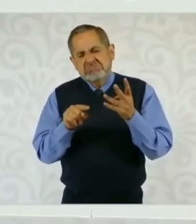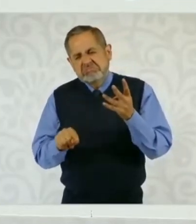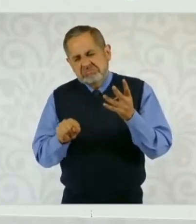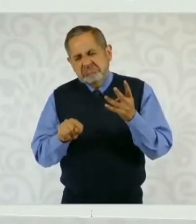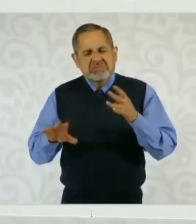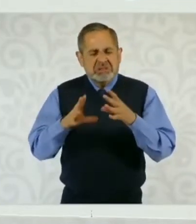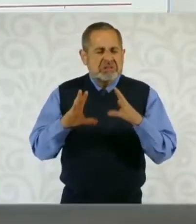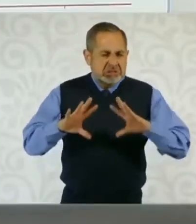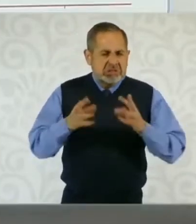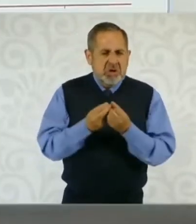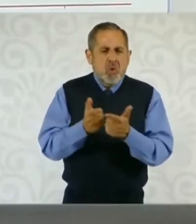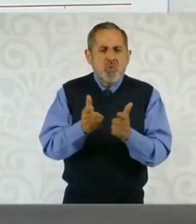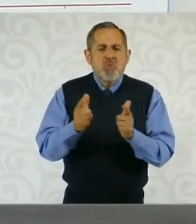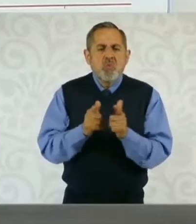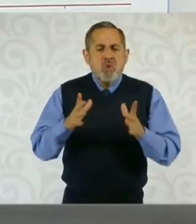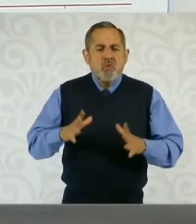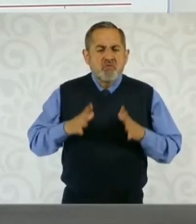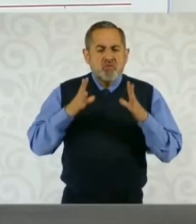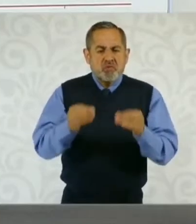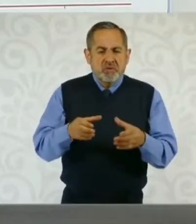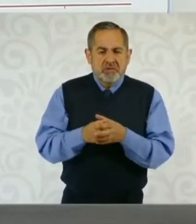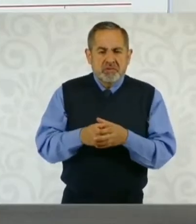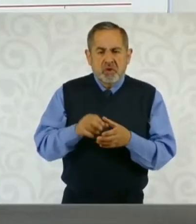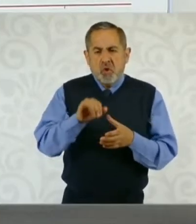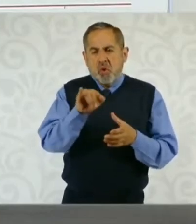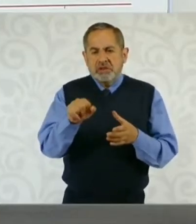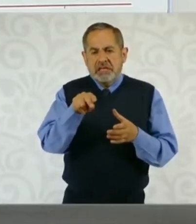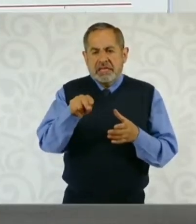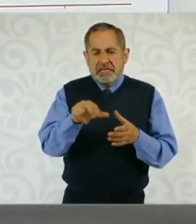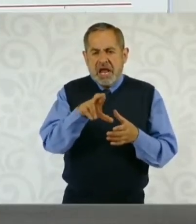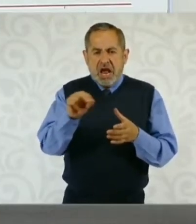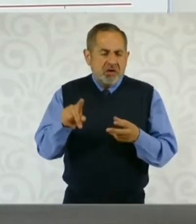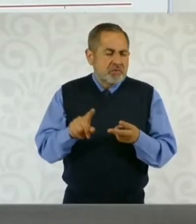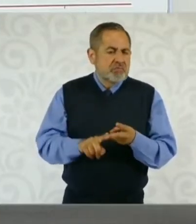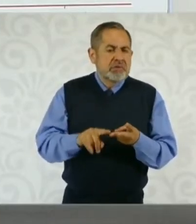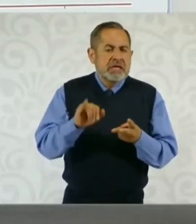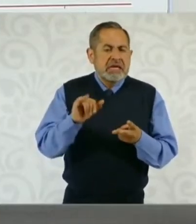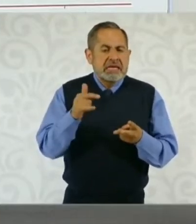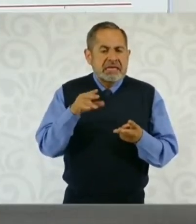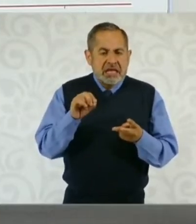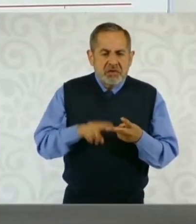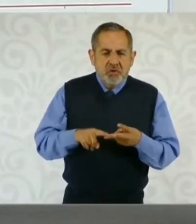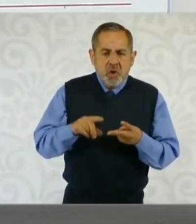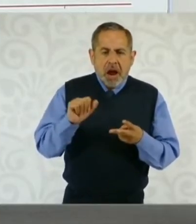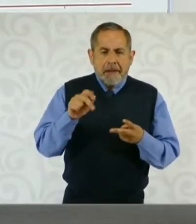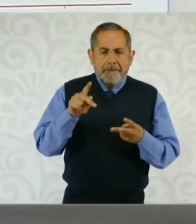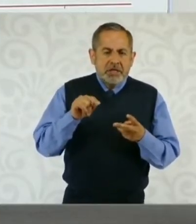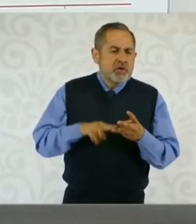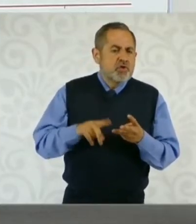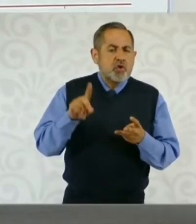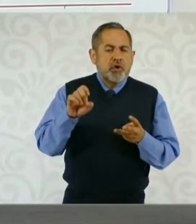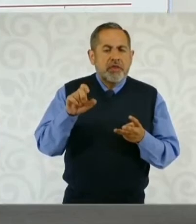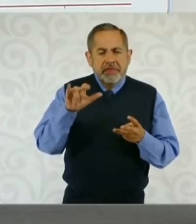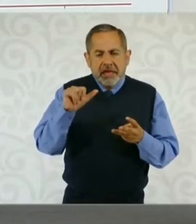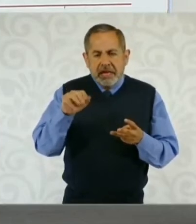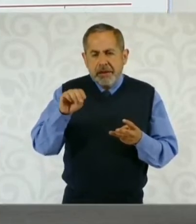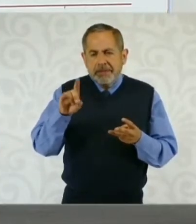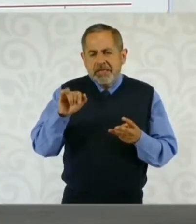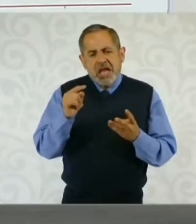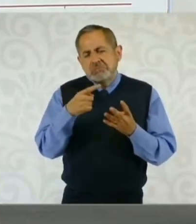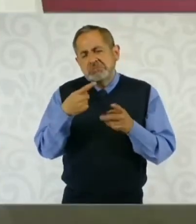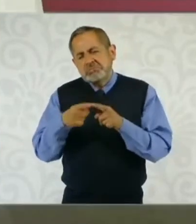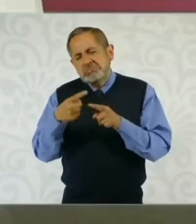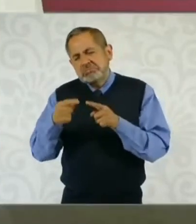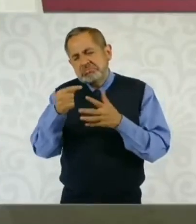integrantes fundadores son José Narro Robles, José Ignacio Campillo, Delia Mendía Subiate, entre